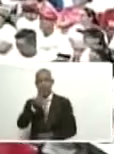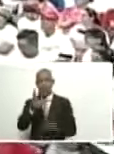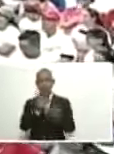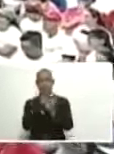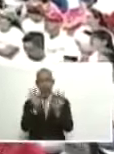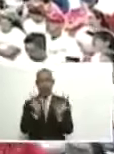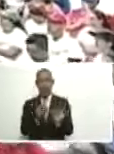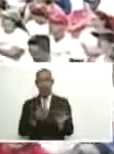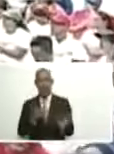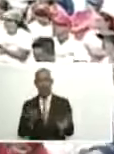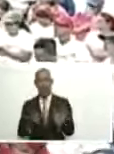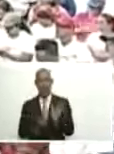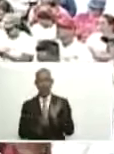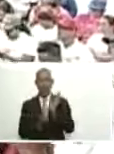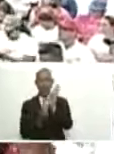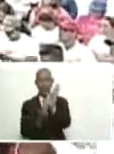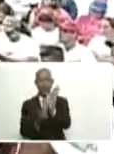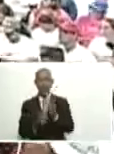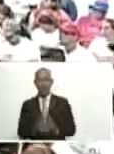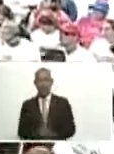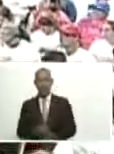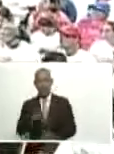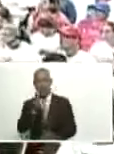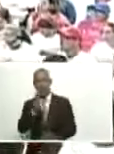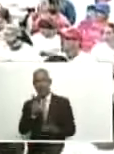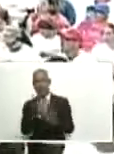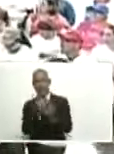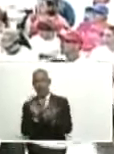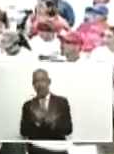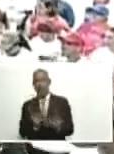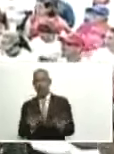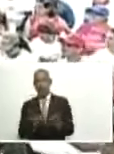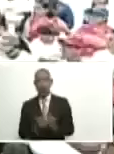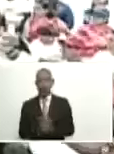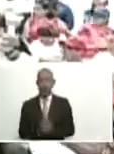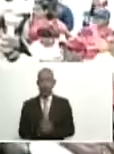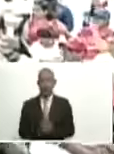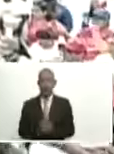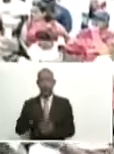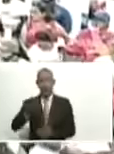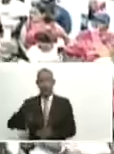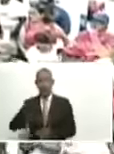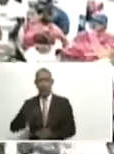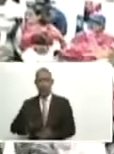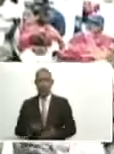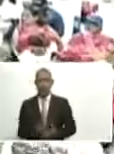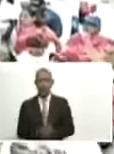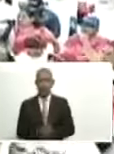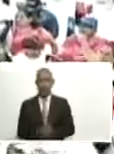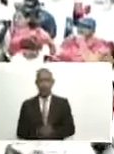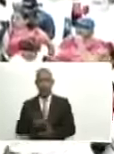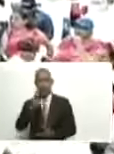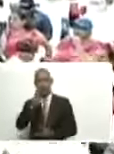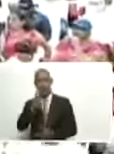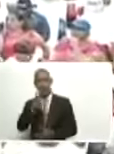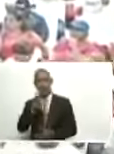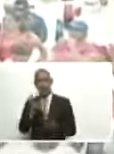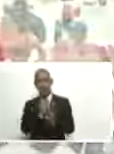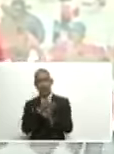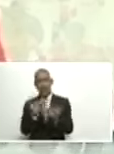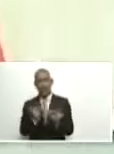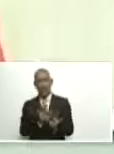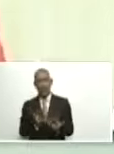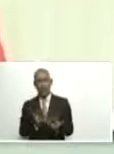aquí. Tres módulos indivisibles. Tres módulos